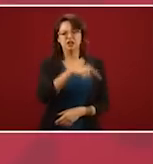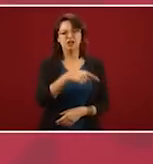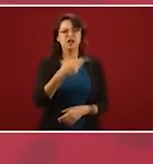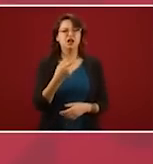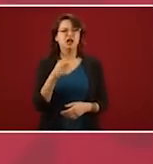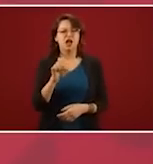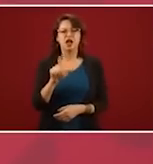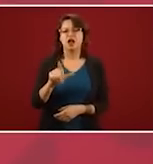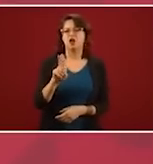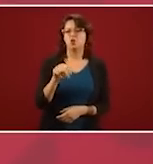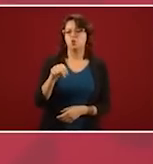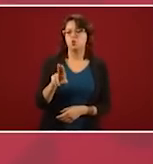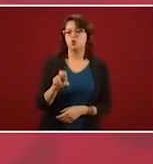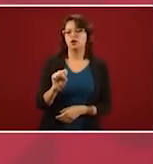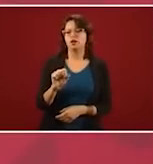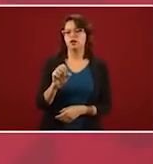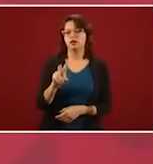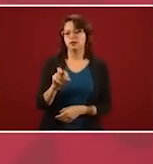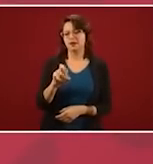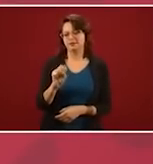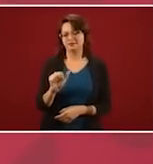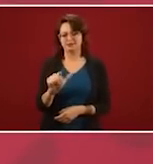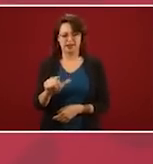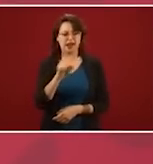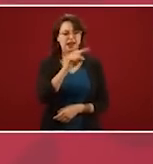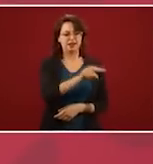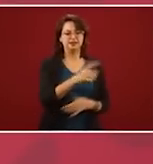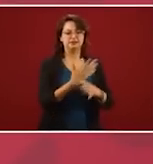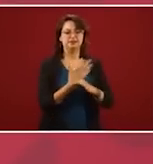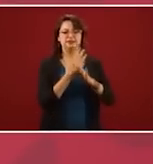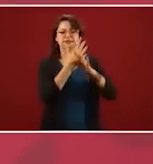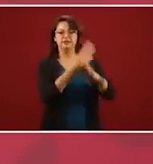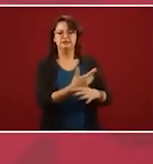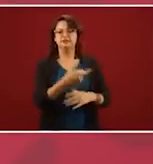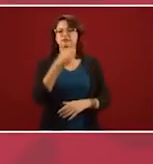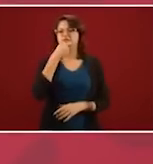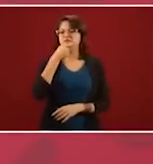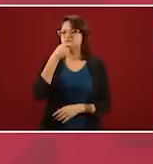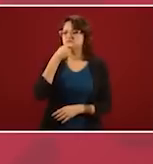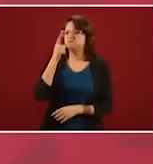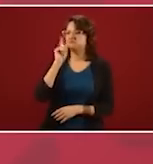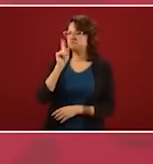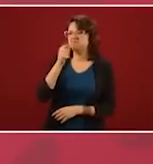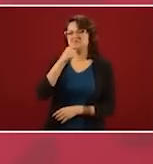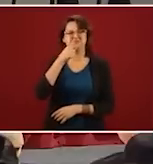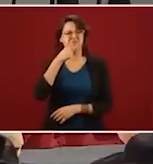Universal, donde una niña, un niño de 3 años,